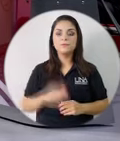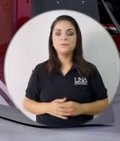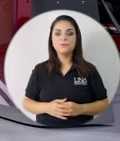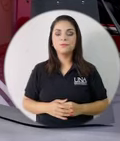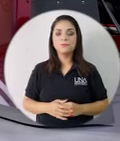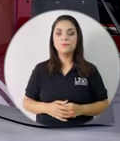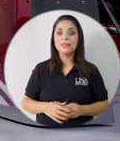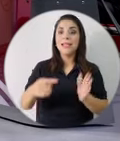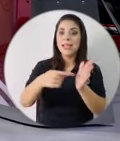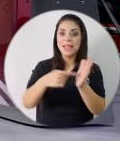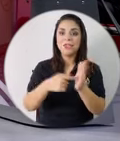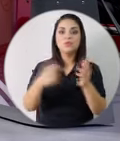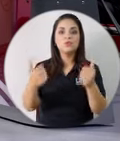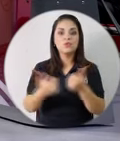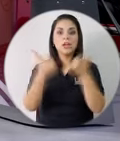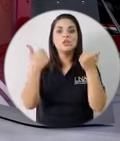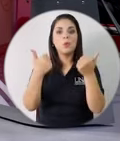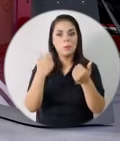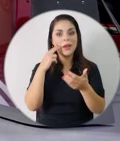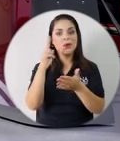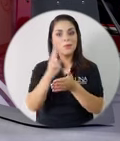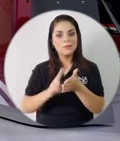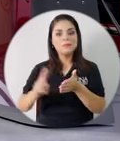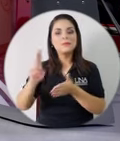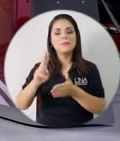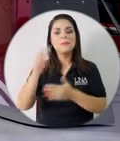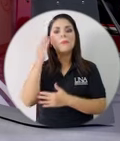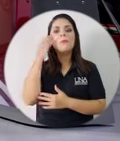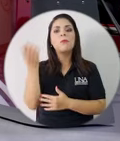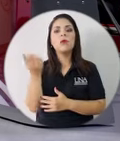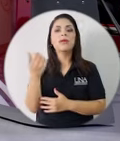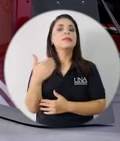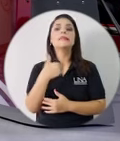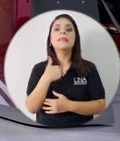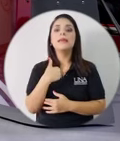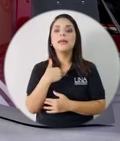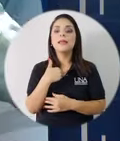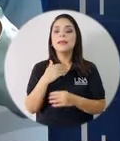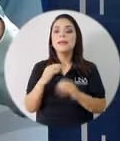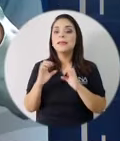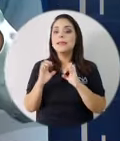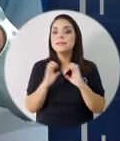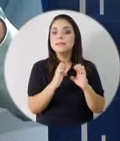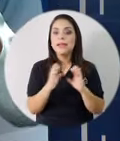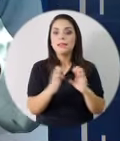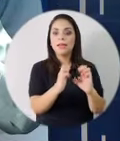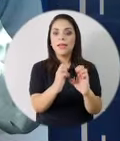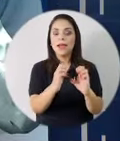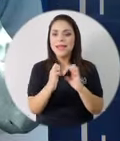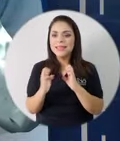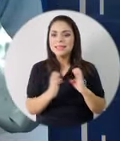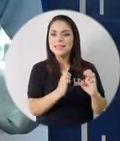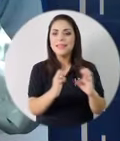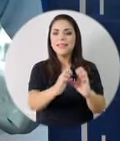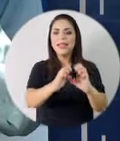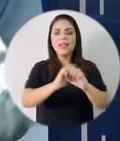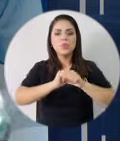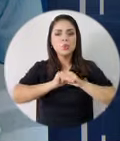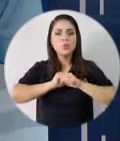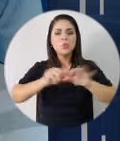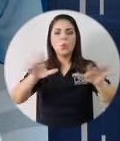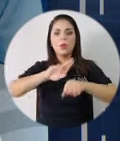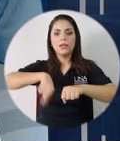adolescentes. Hay un reto para la universidad porque ya es generar toda una estrategia, pero una